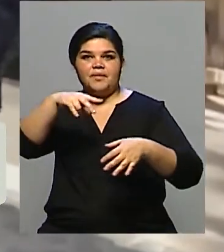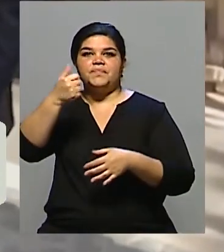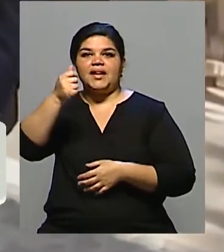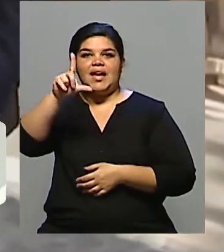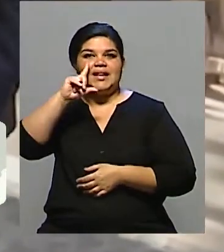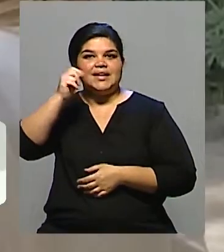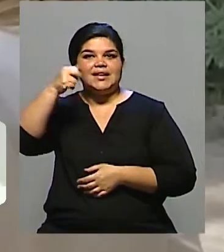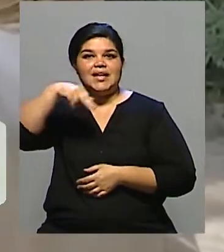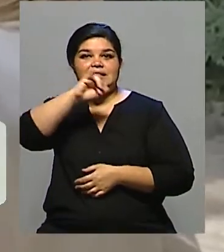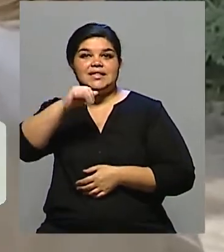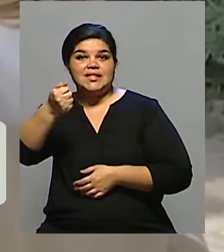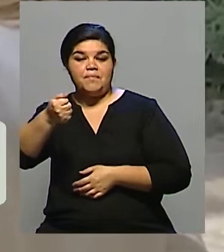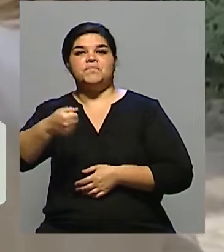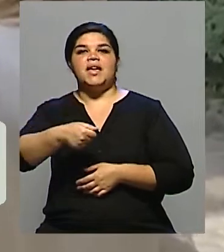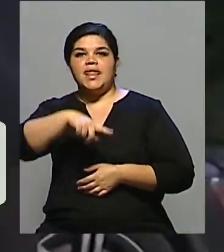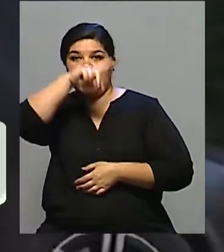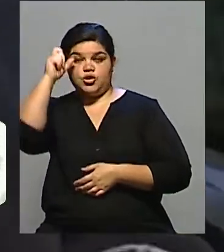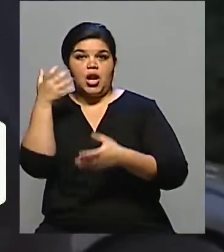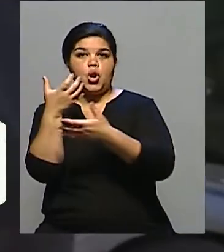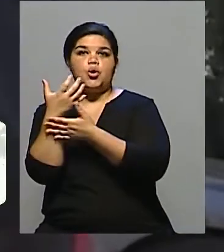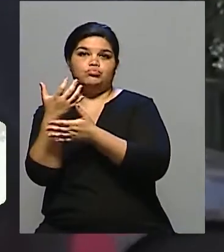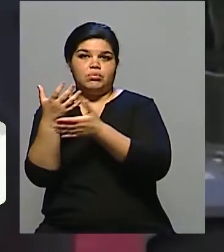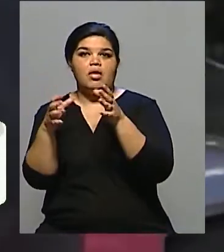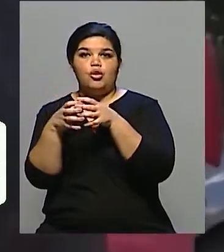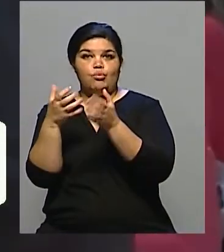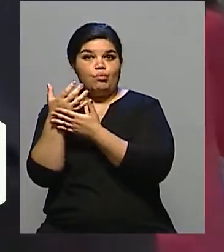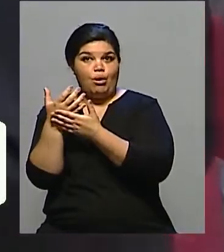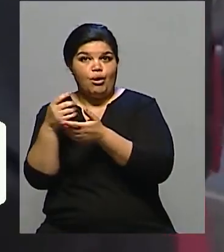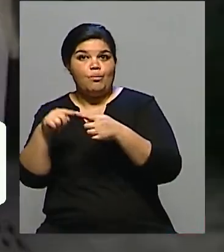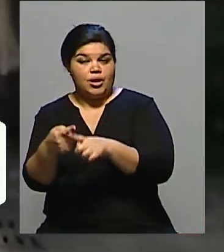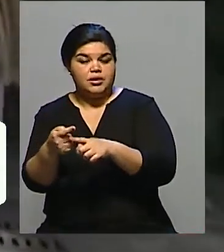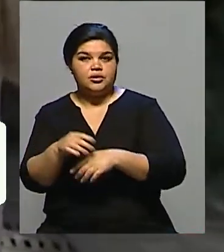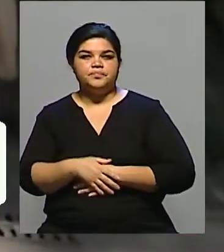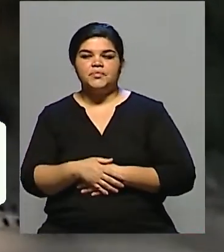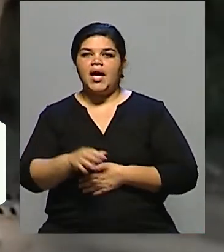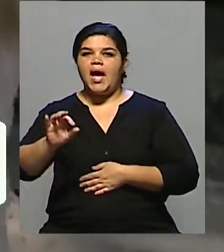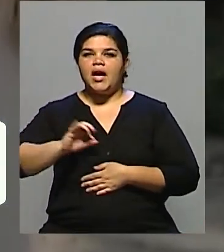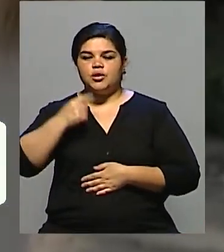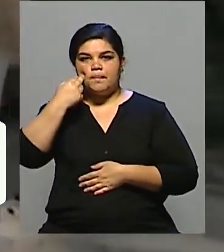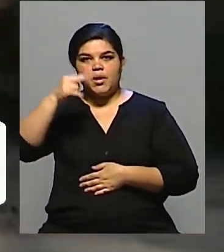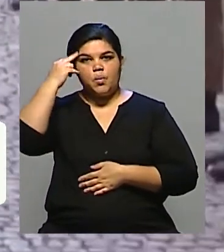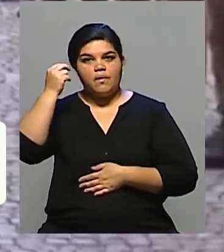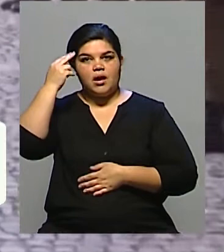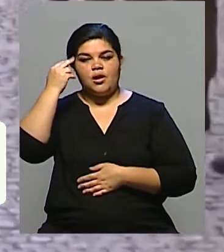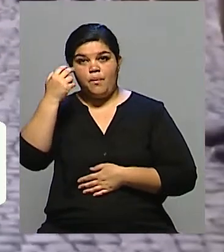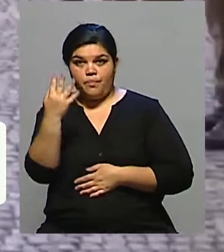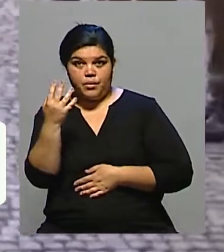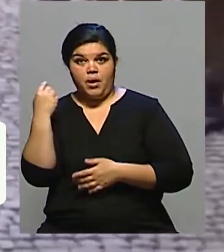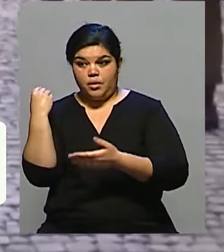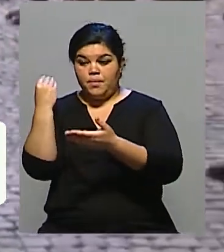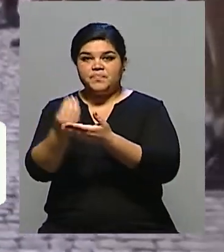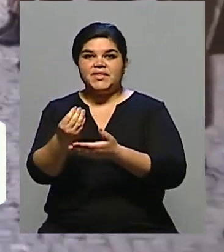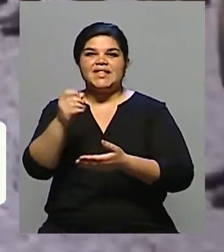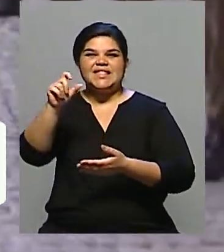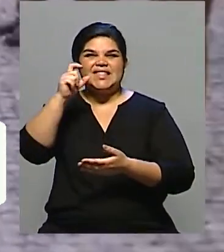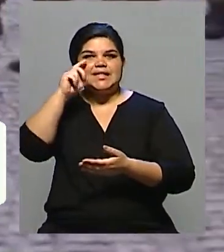derecha conservadora, y en el 1994, cuando Silvio Berlusconi ganó las elecciones en